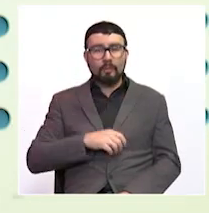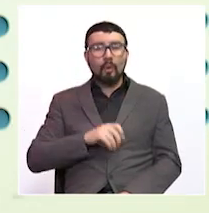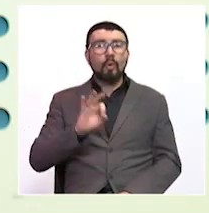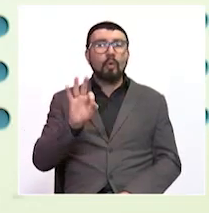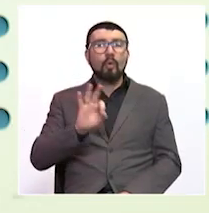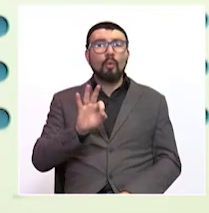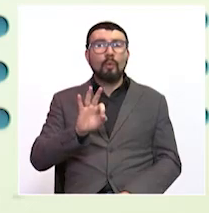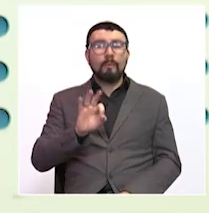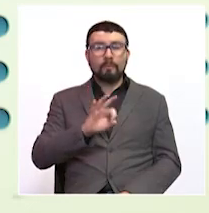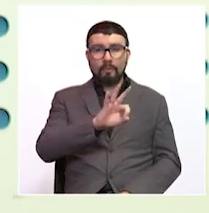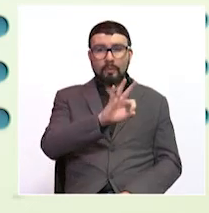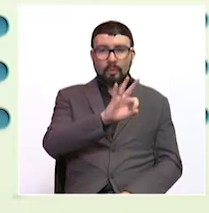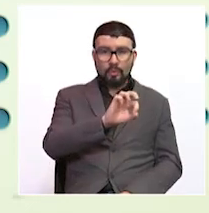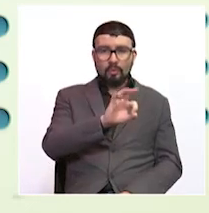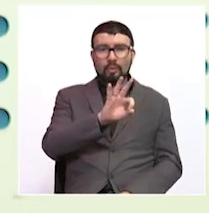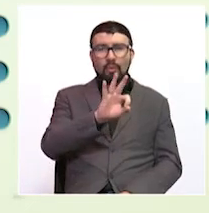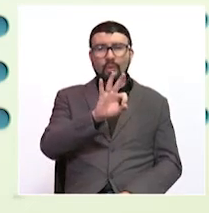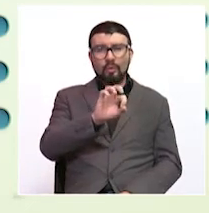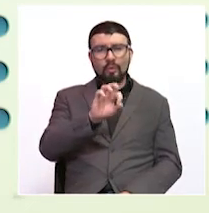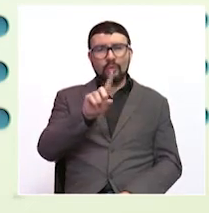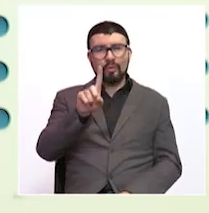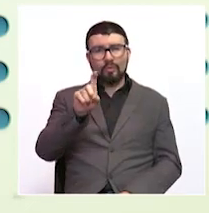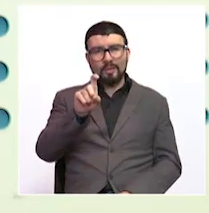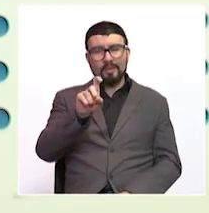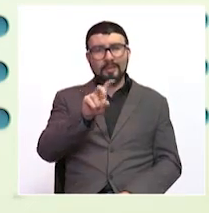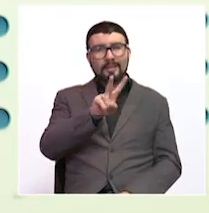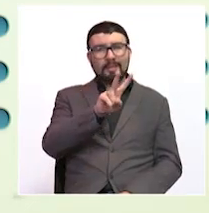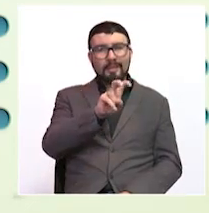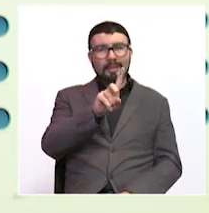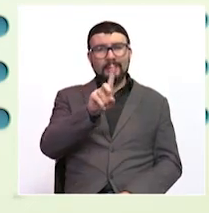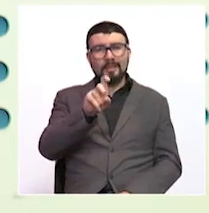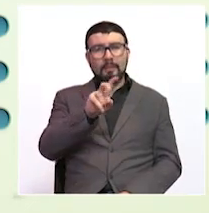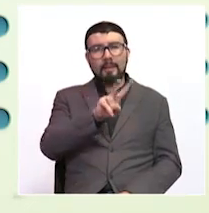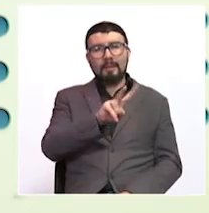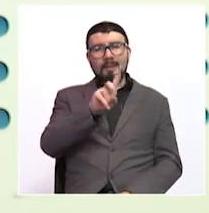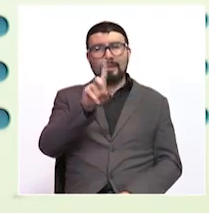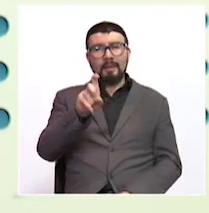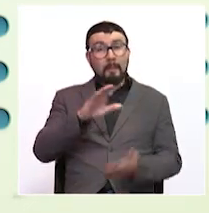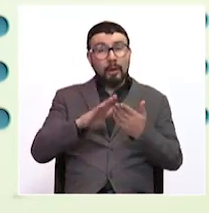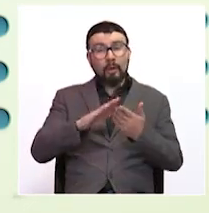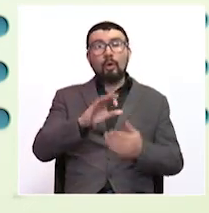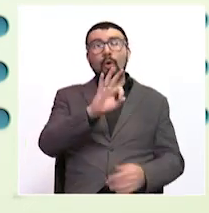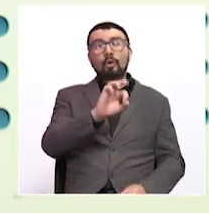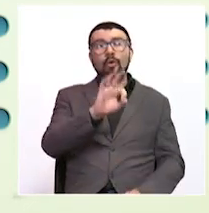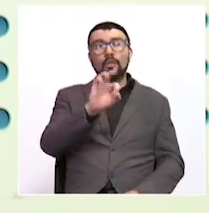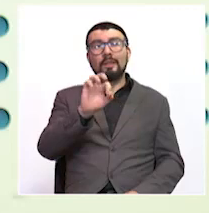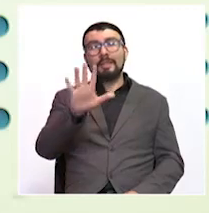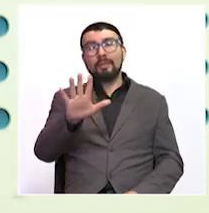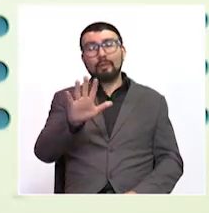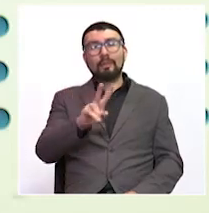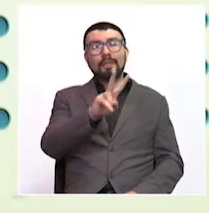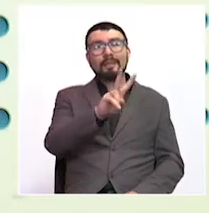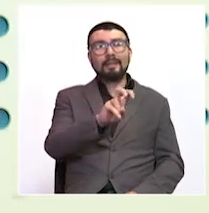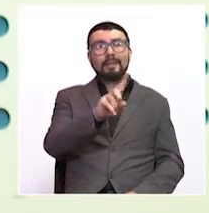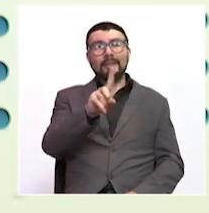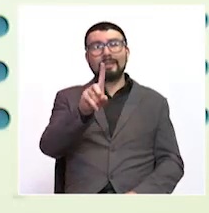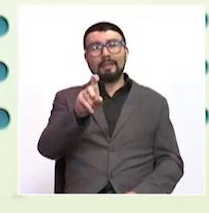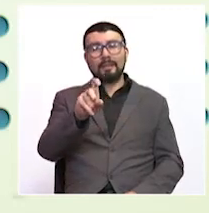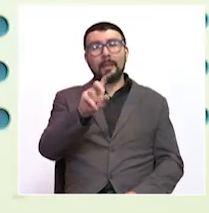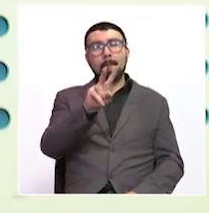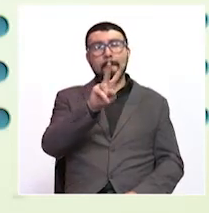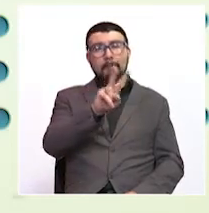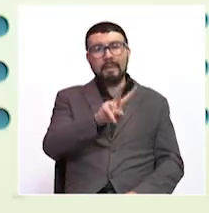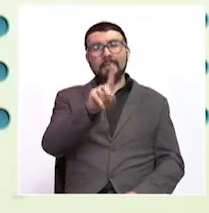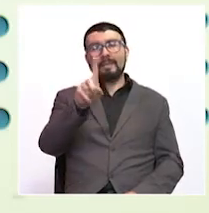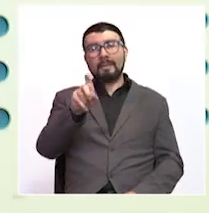98 86 76 26 perdón 8 85 76 26